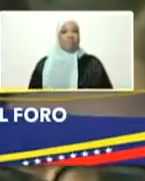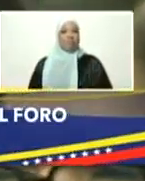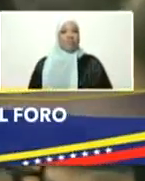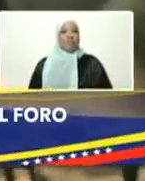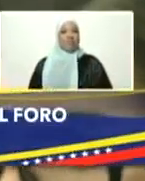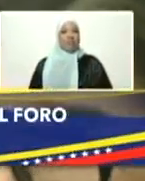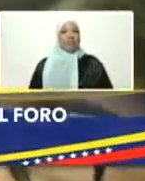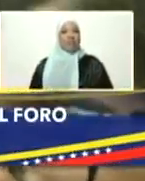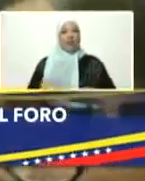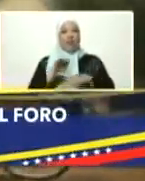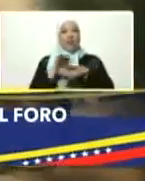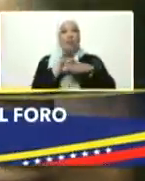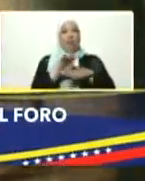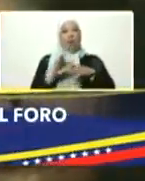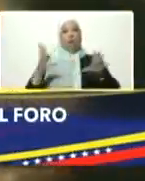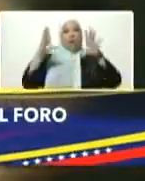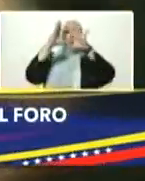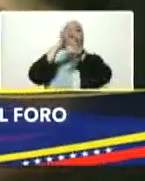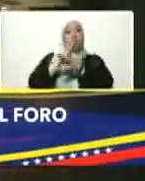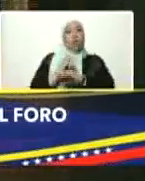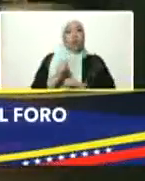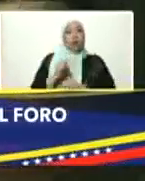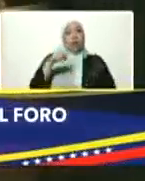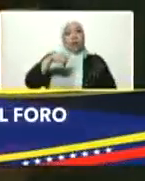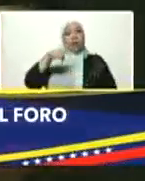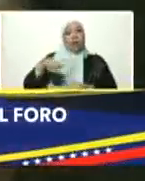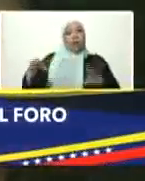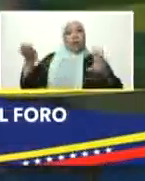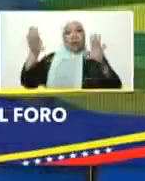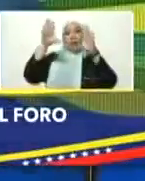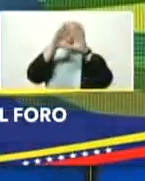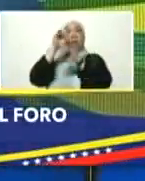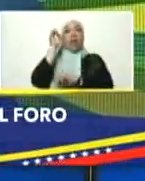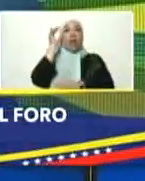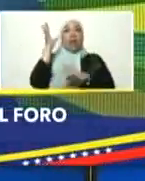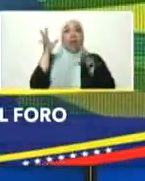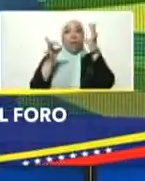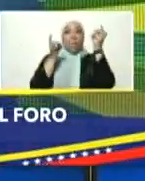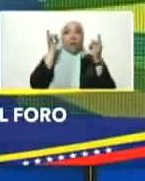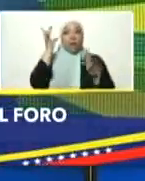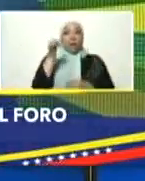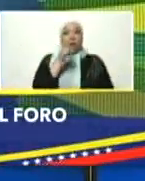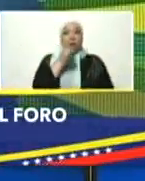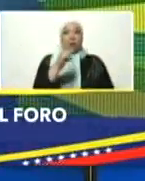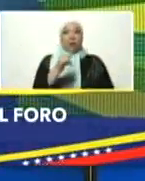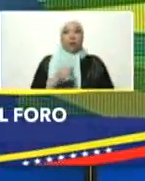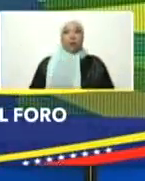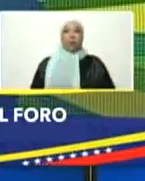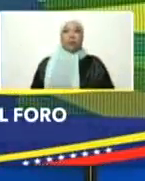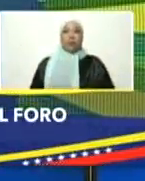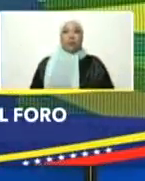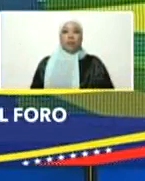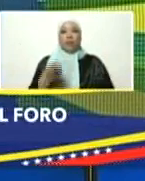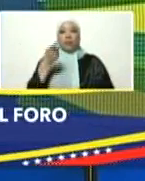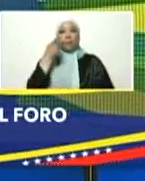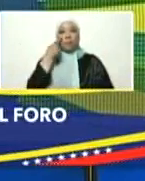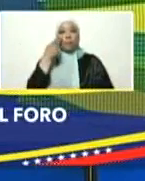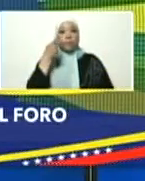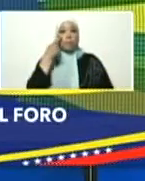Cuidado esta noche. Cuidado lo que inventan. Van a ser vigilados por la dictadura.